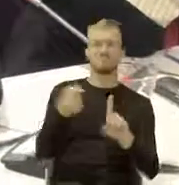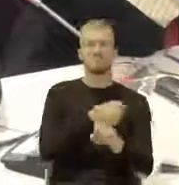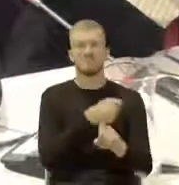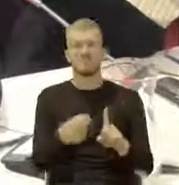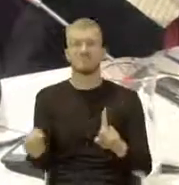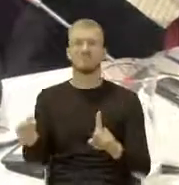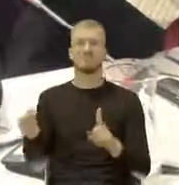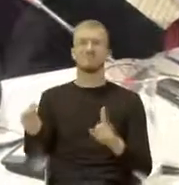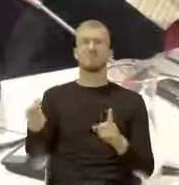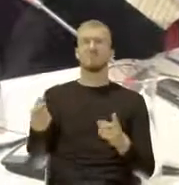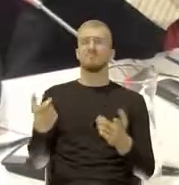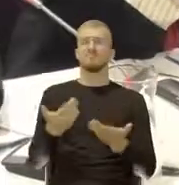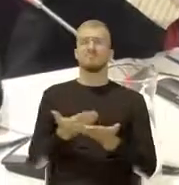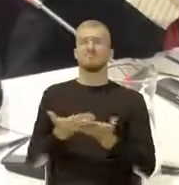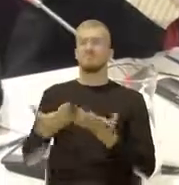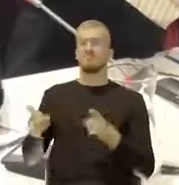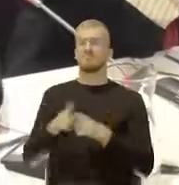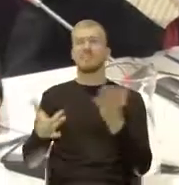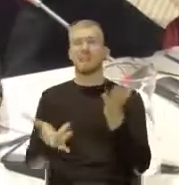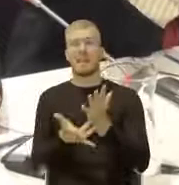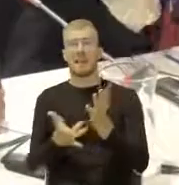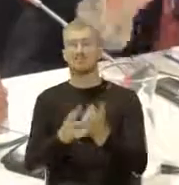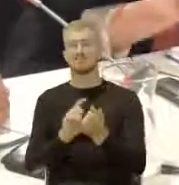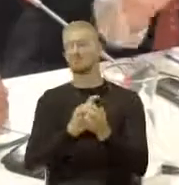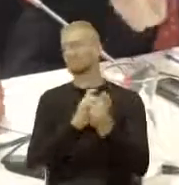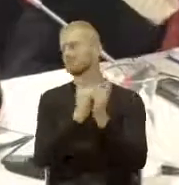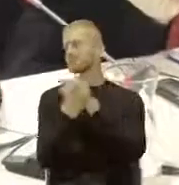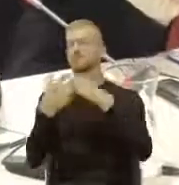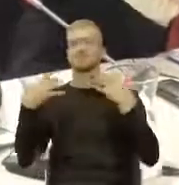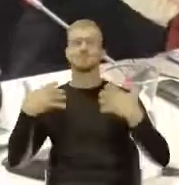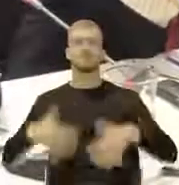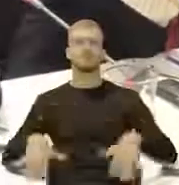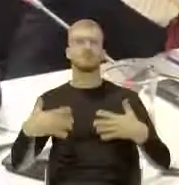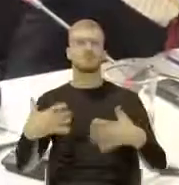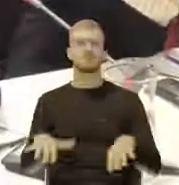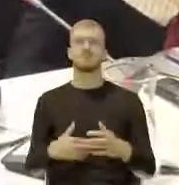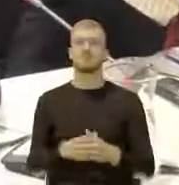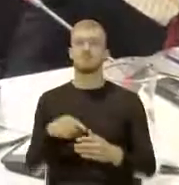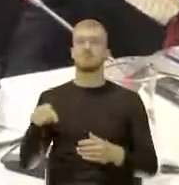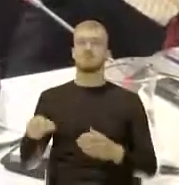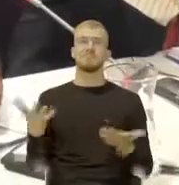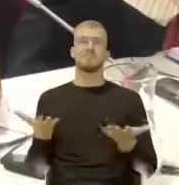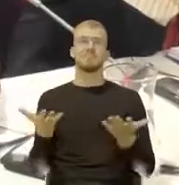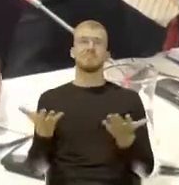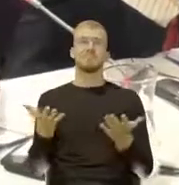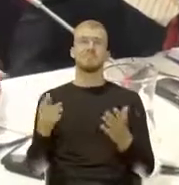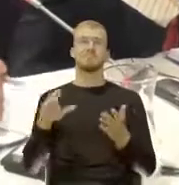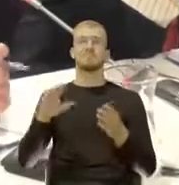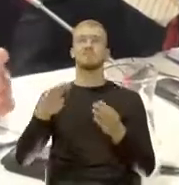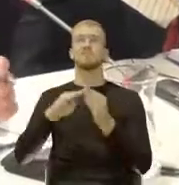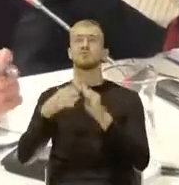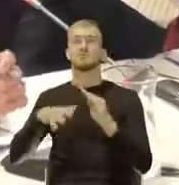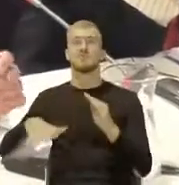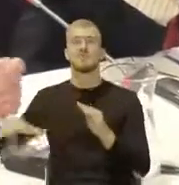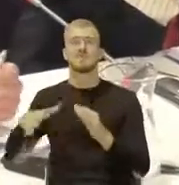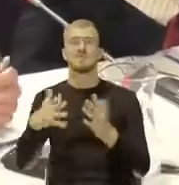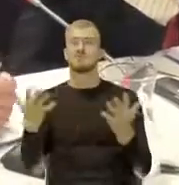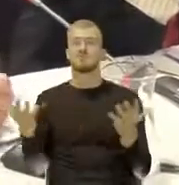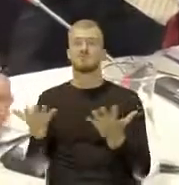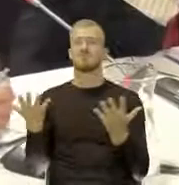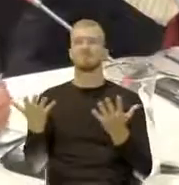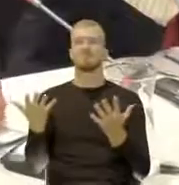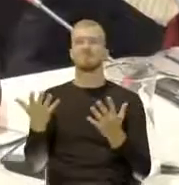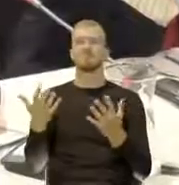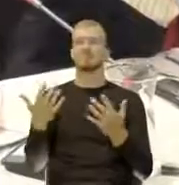se vean enfrentadas a nuevos retos. Y esto es fundamental dejarlo claramente plasmado porque